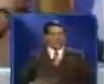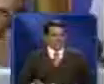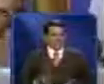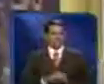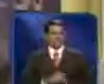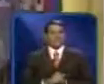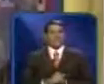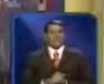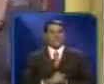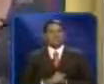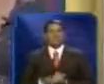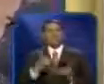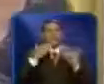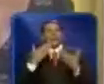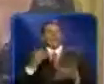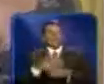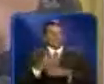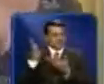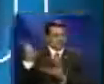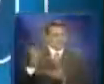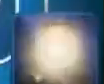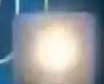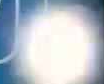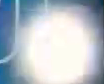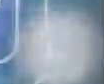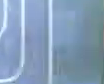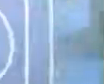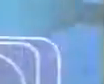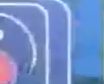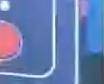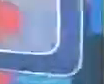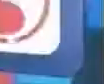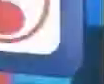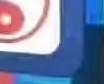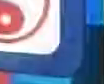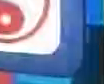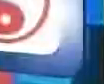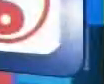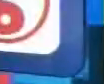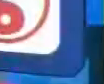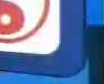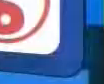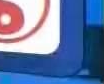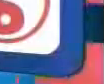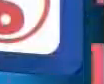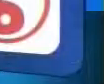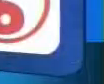su bienestar. Gracias por estar allí. Bienestar.